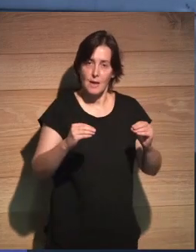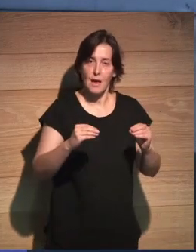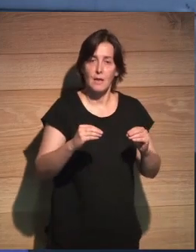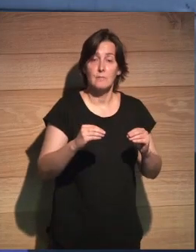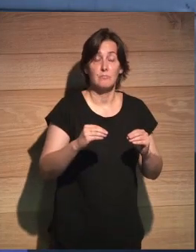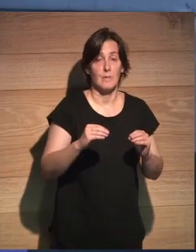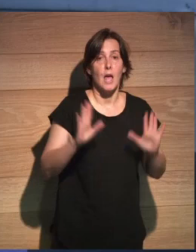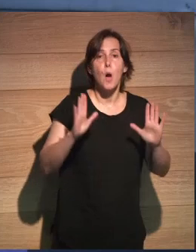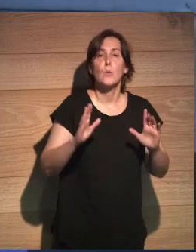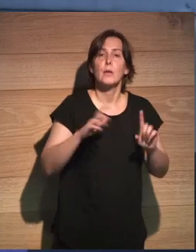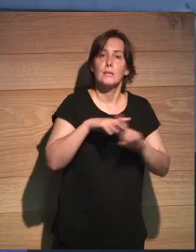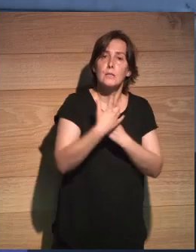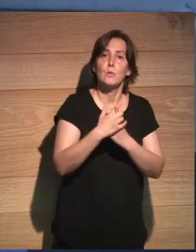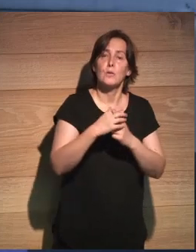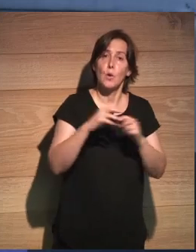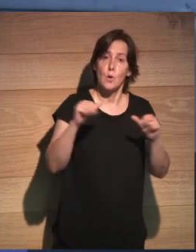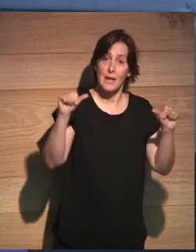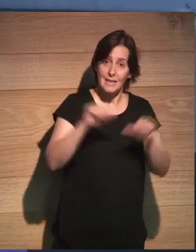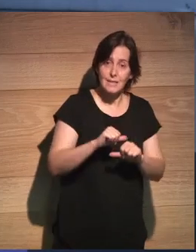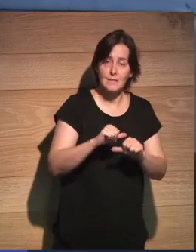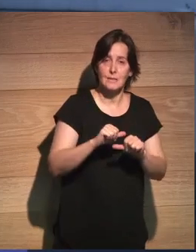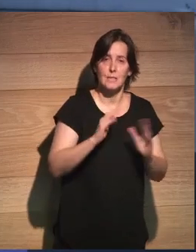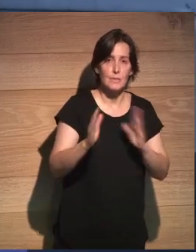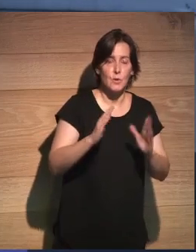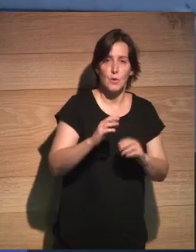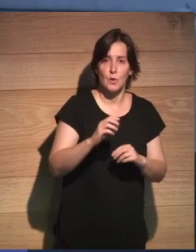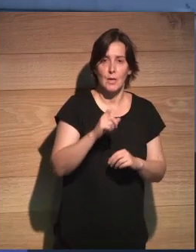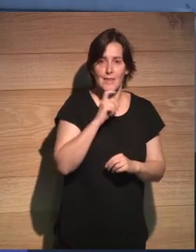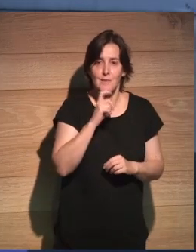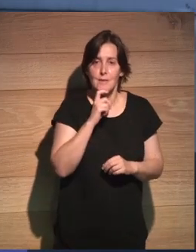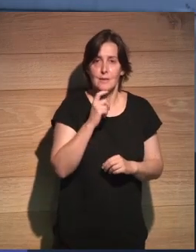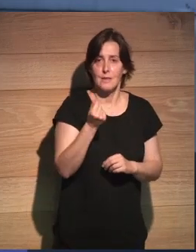de crisis, en los momentos más difíciles, donde no había dinero, donde no había